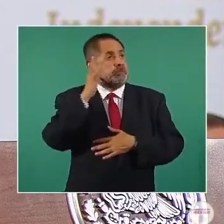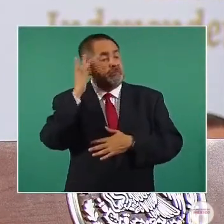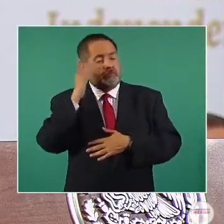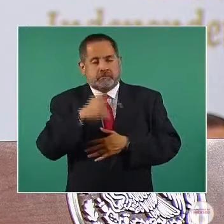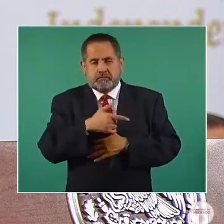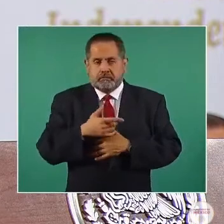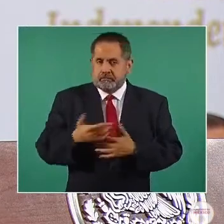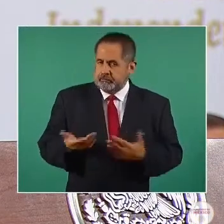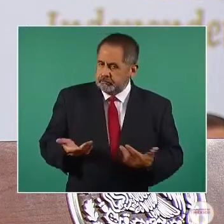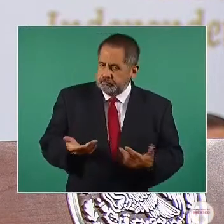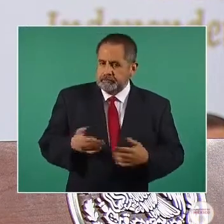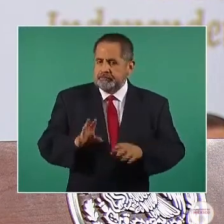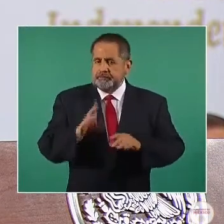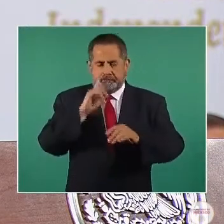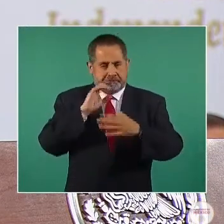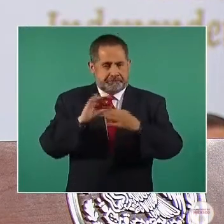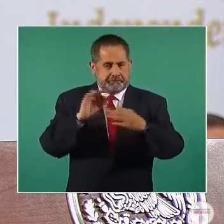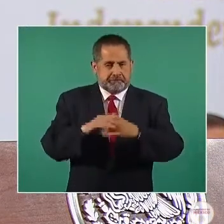Bueno,